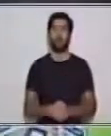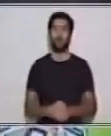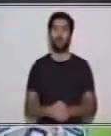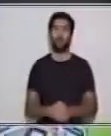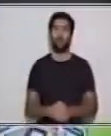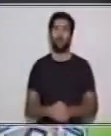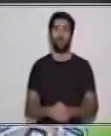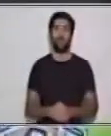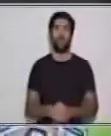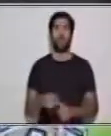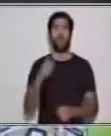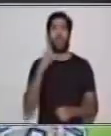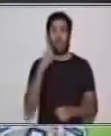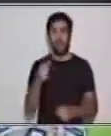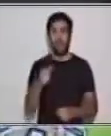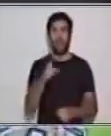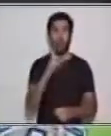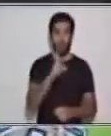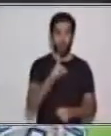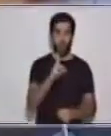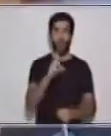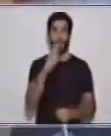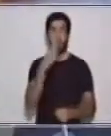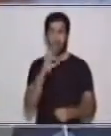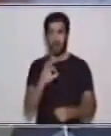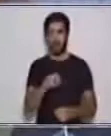representando. Tenemos 1 hermano,